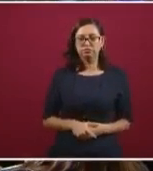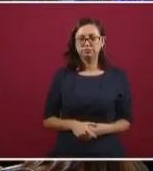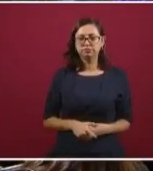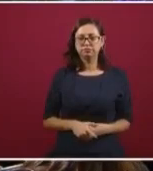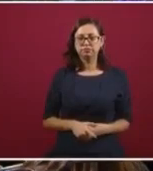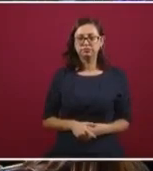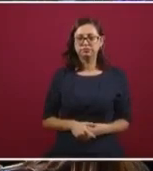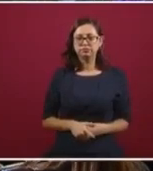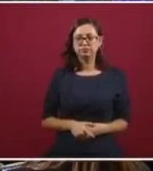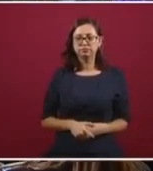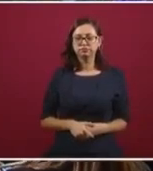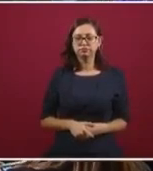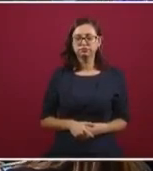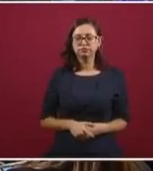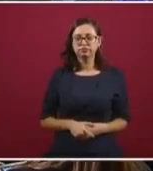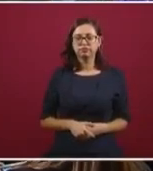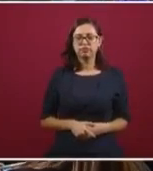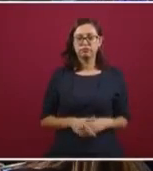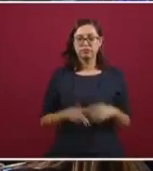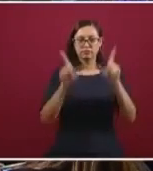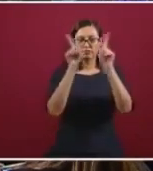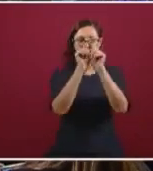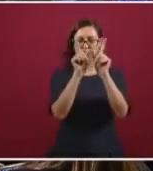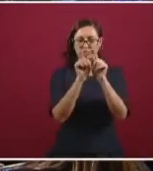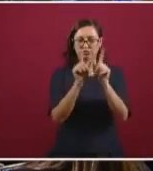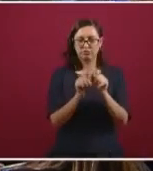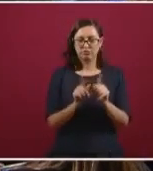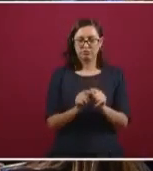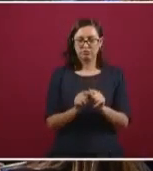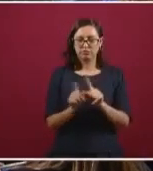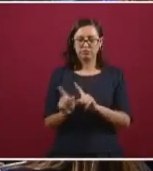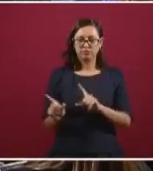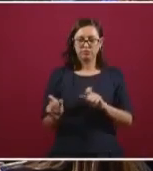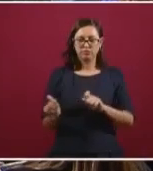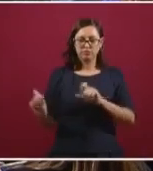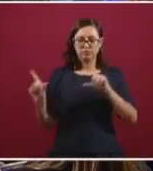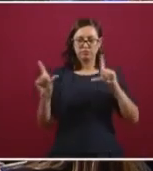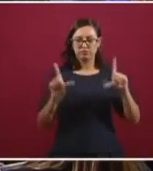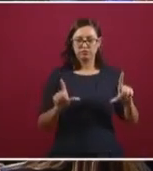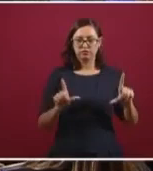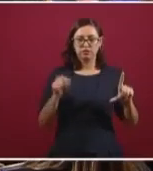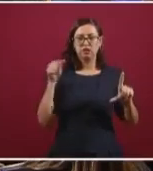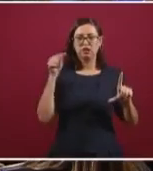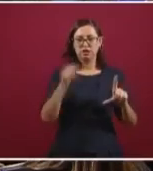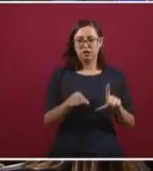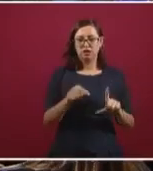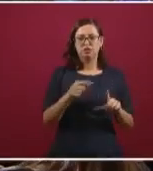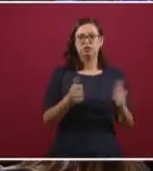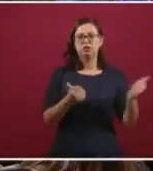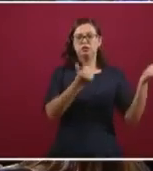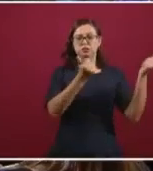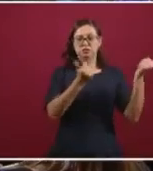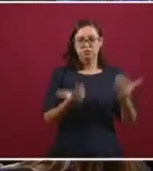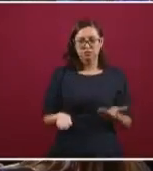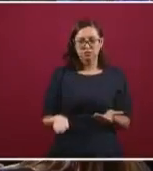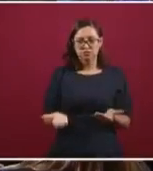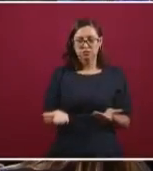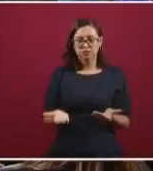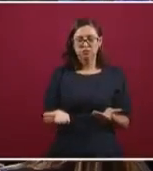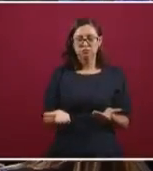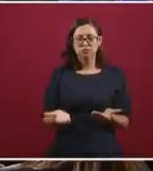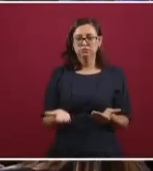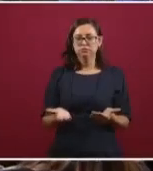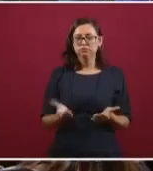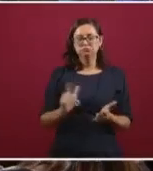Ese es un resumen, ahorita llegamos al resumen, pero si le regresan. Esto es lo que ha ingresado